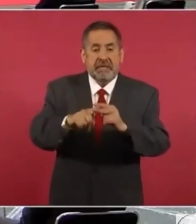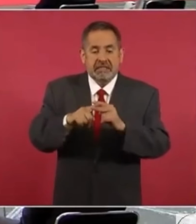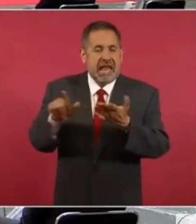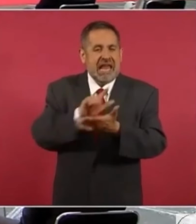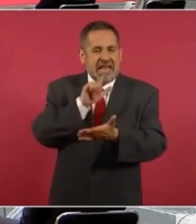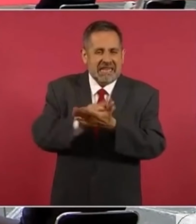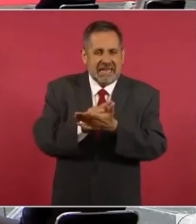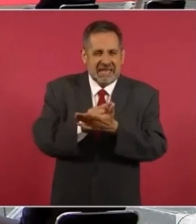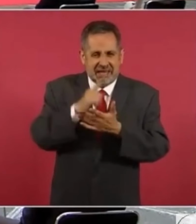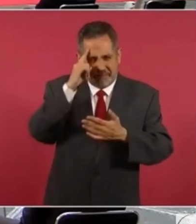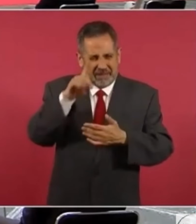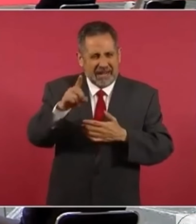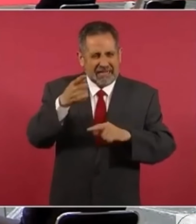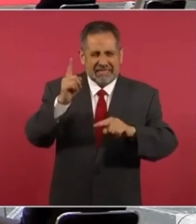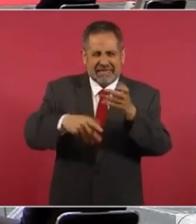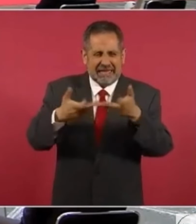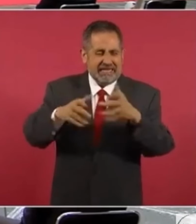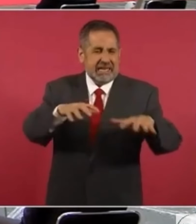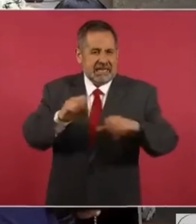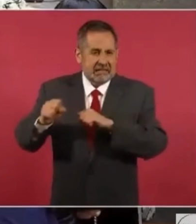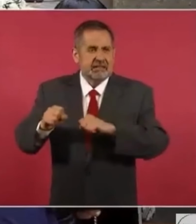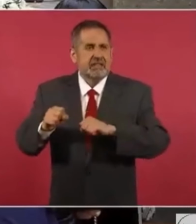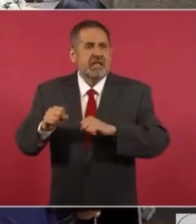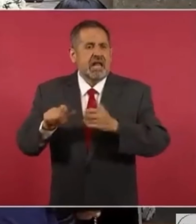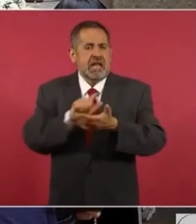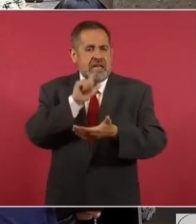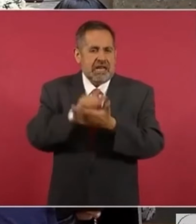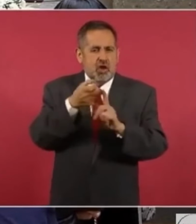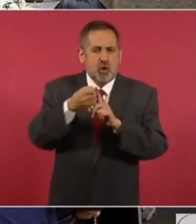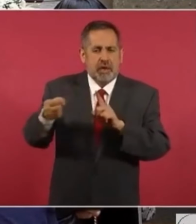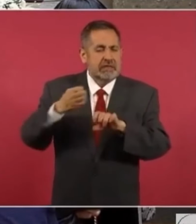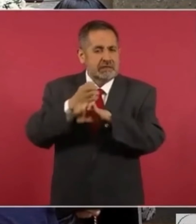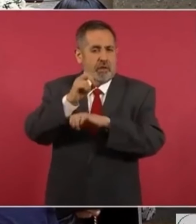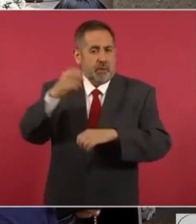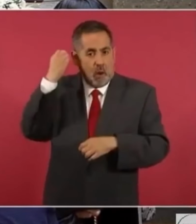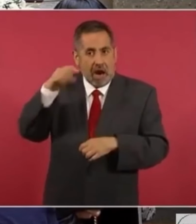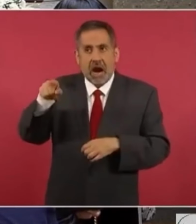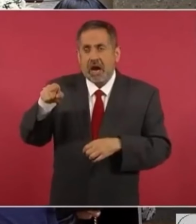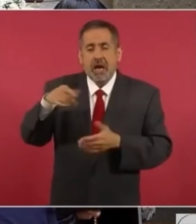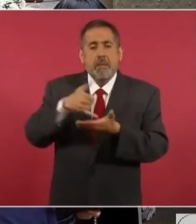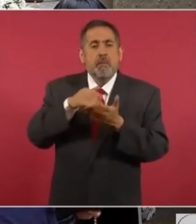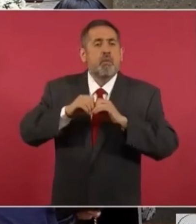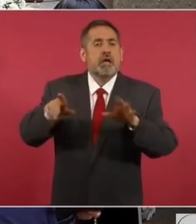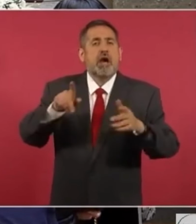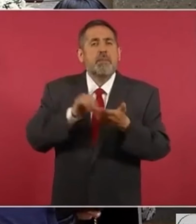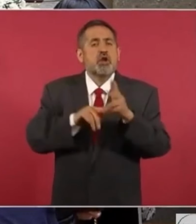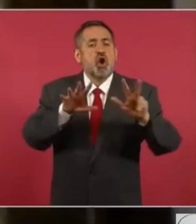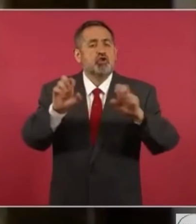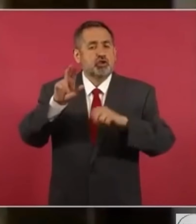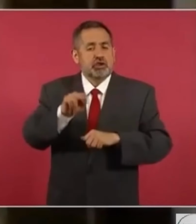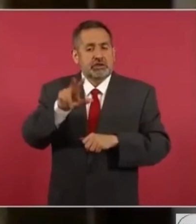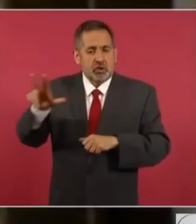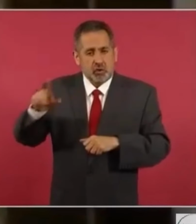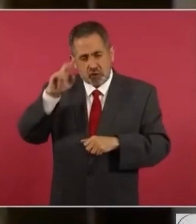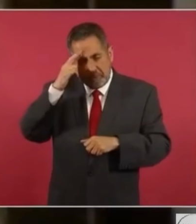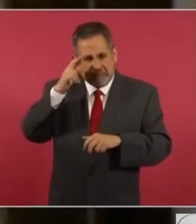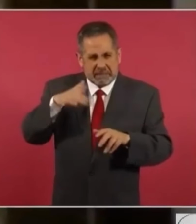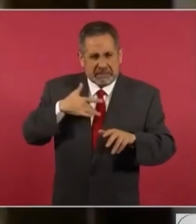ley de desamortización a partir de la ley orgánica del Estado de Oaxaca que se publica en 1888, si no me